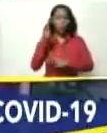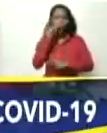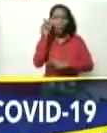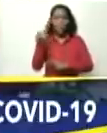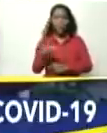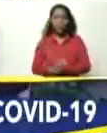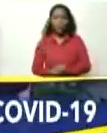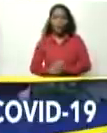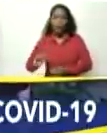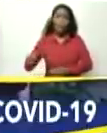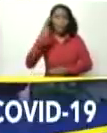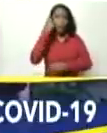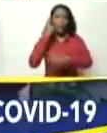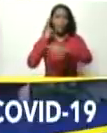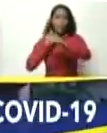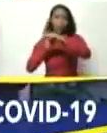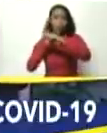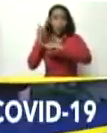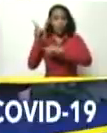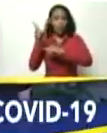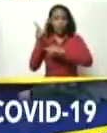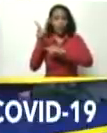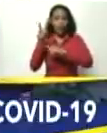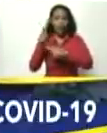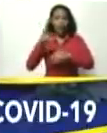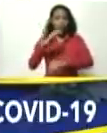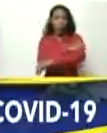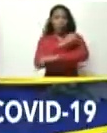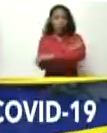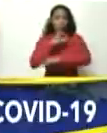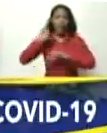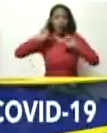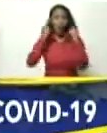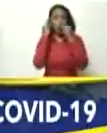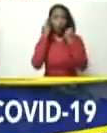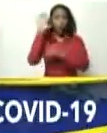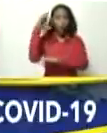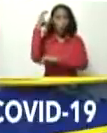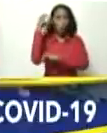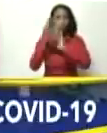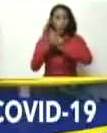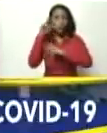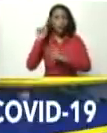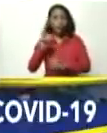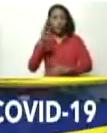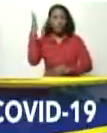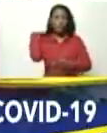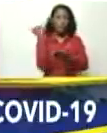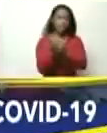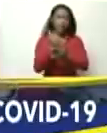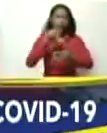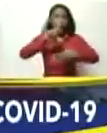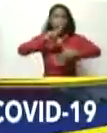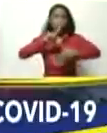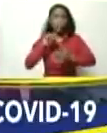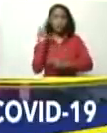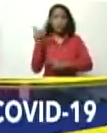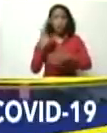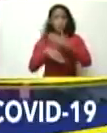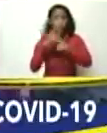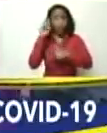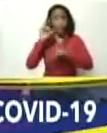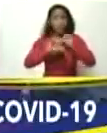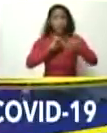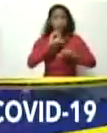La primera que identificó en la oligarquía bogotana la gran traición de América Latina. Y así fue en el siglo